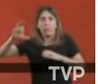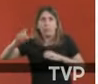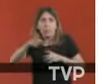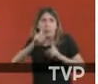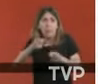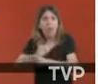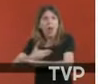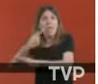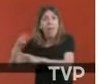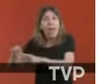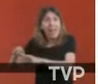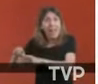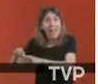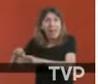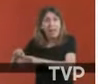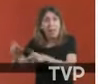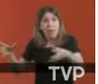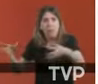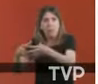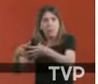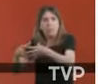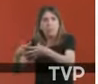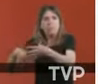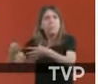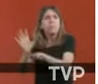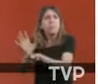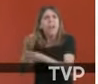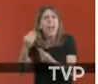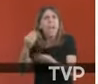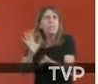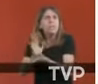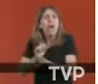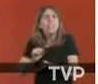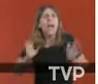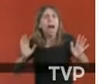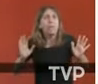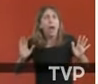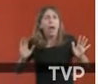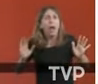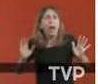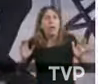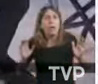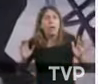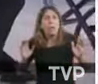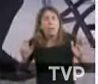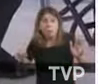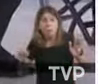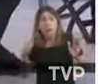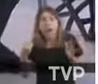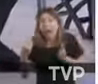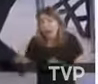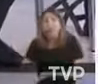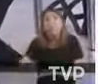Monetario Internacional fue una estafa. una estafa. Y se usó,